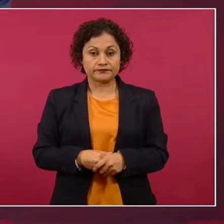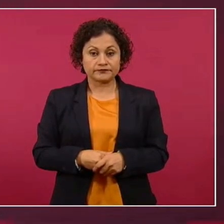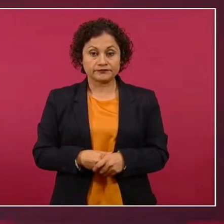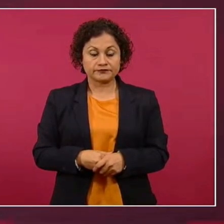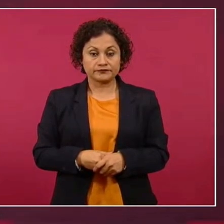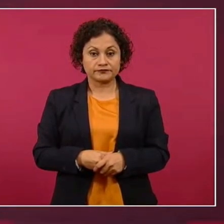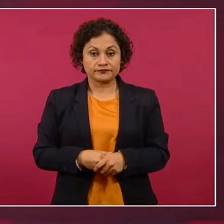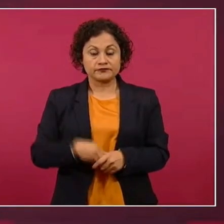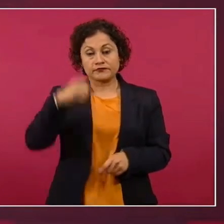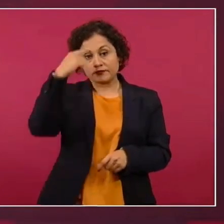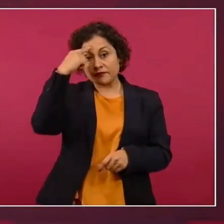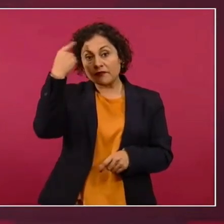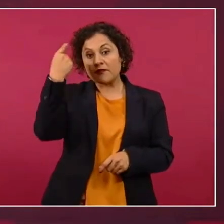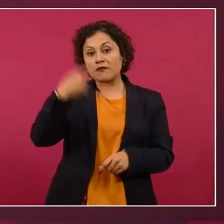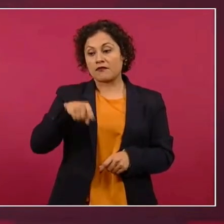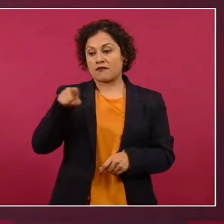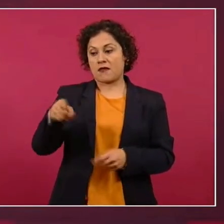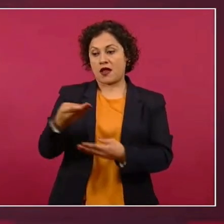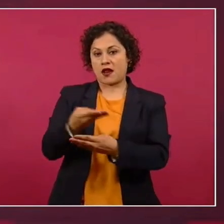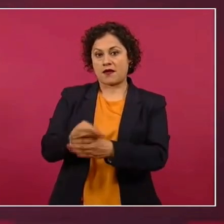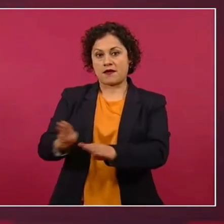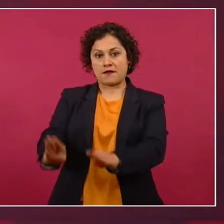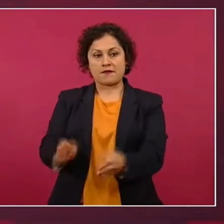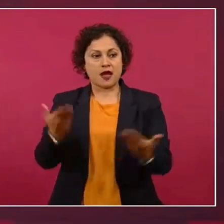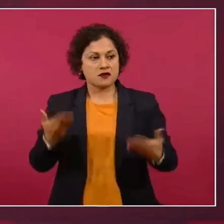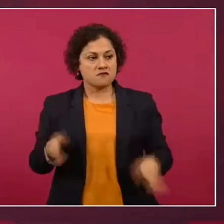la retención o congelar esas